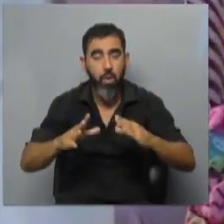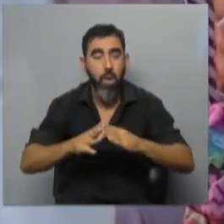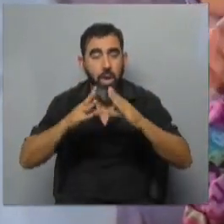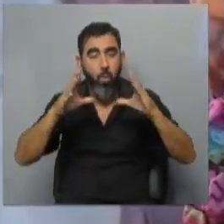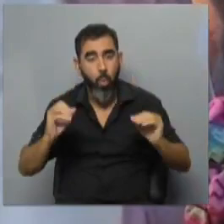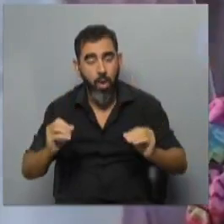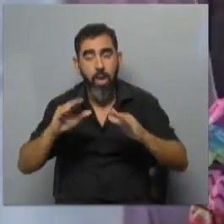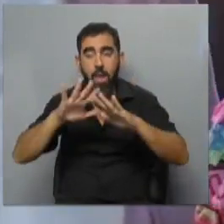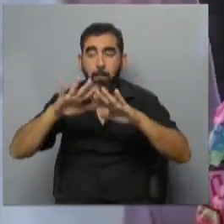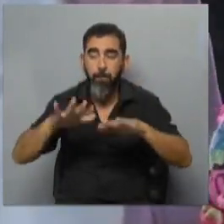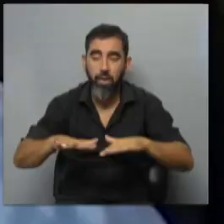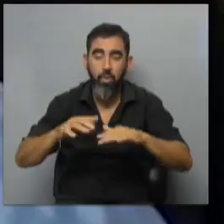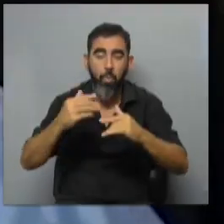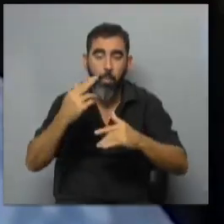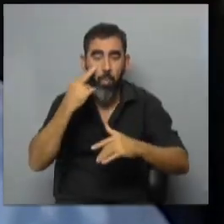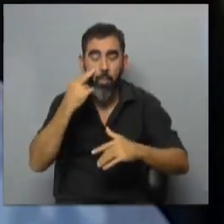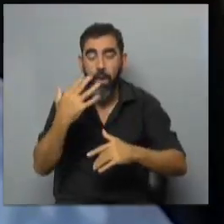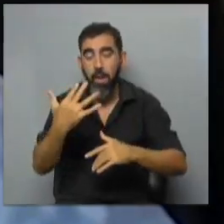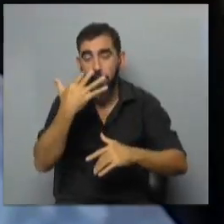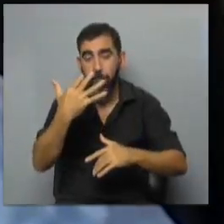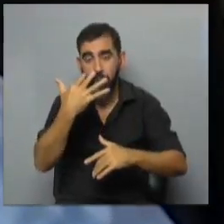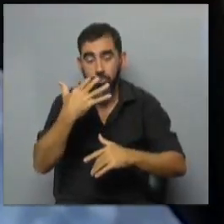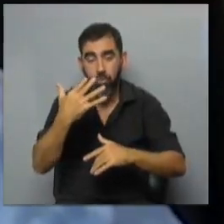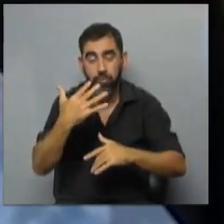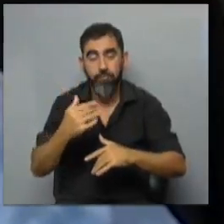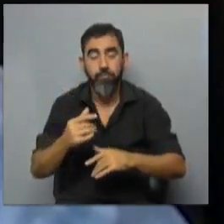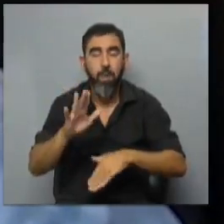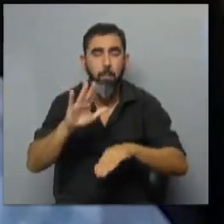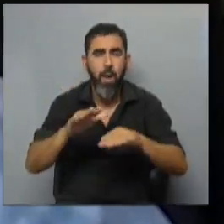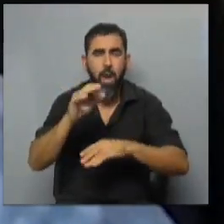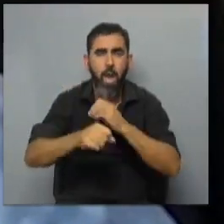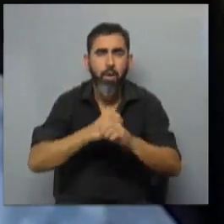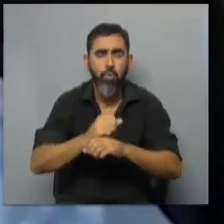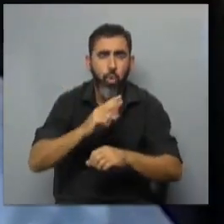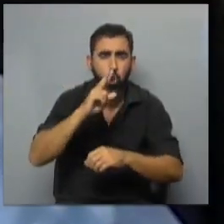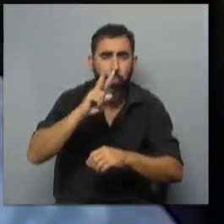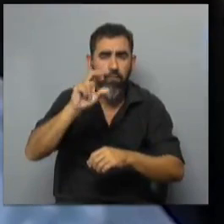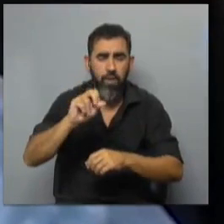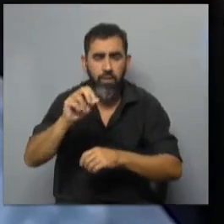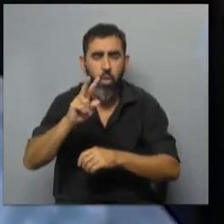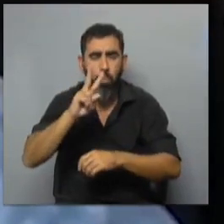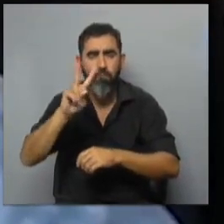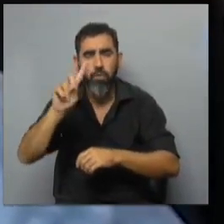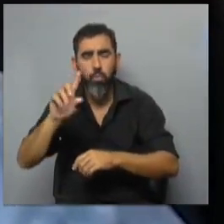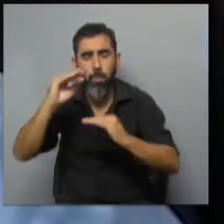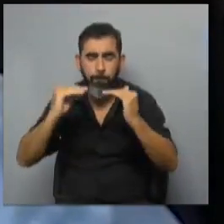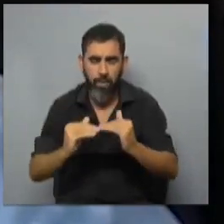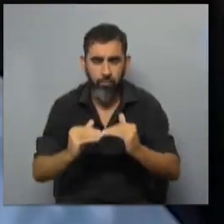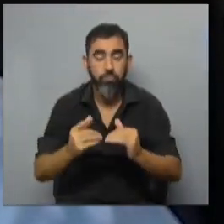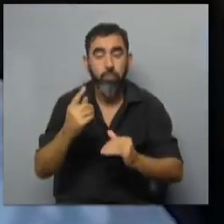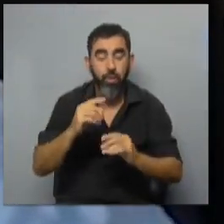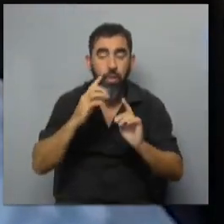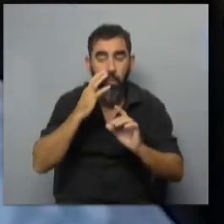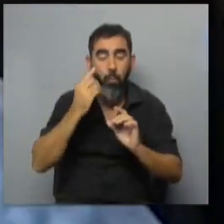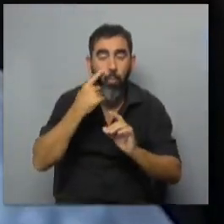divisiones en las infecciones respiratorias virales que ha habido sobre todo en año 2020 no tanto en el año 2021 pero bueno tenemos